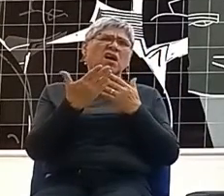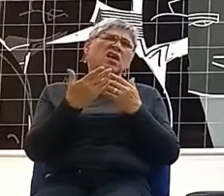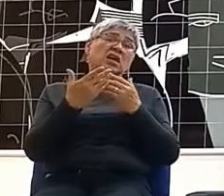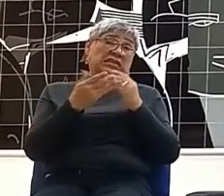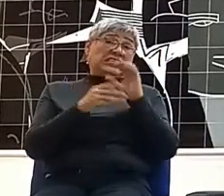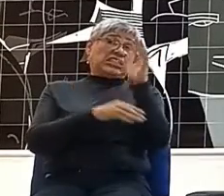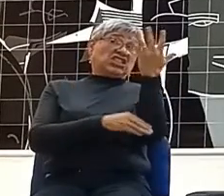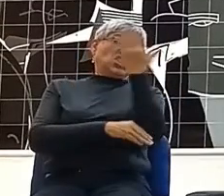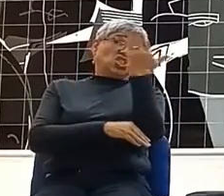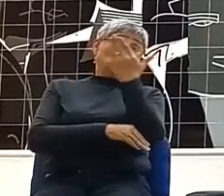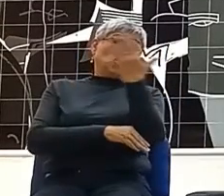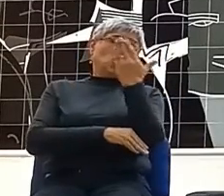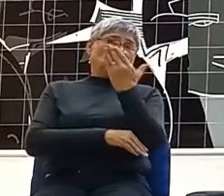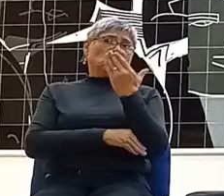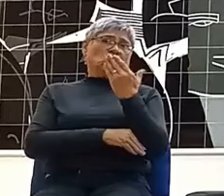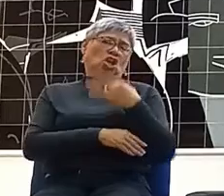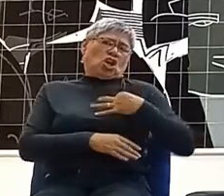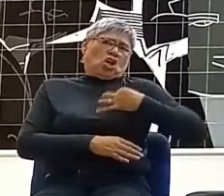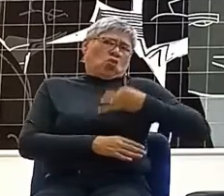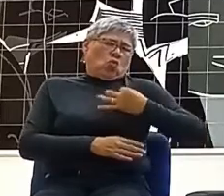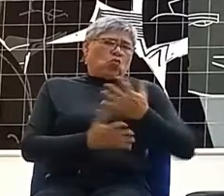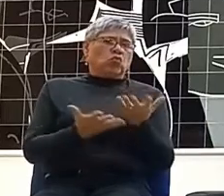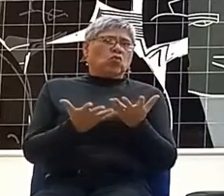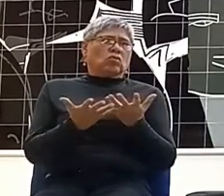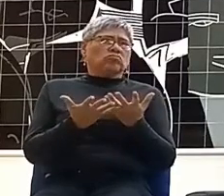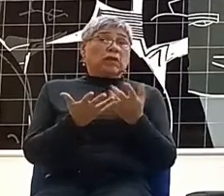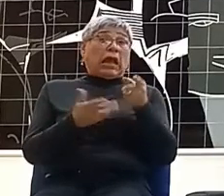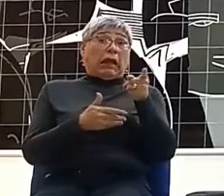ese momento fue una experiencia muy interesante,